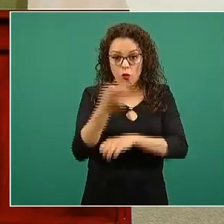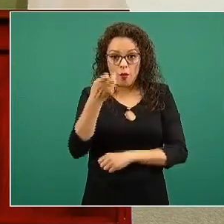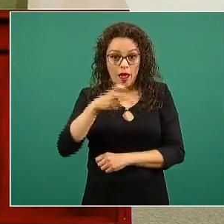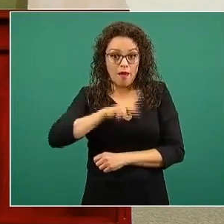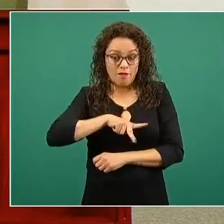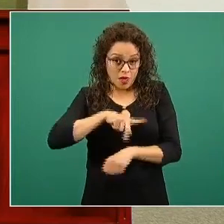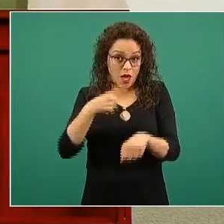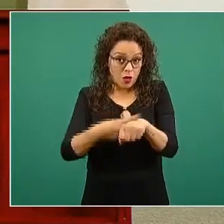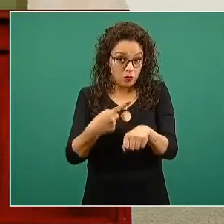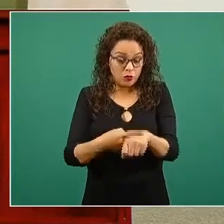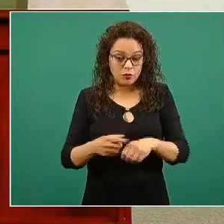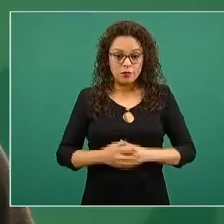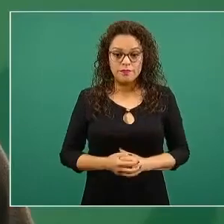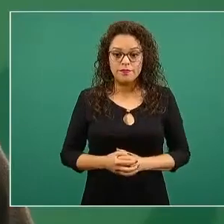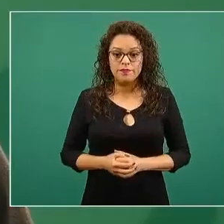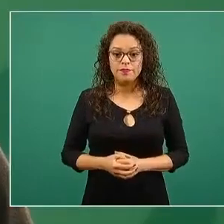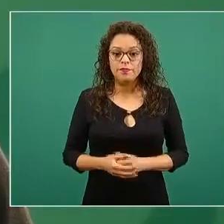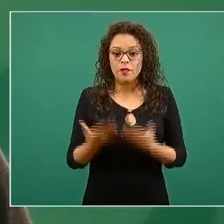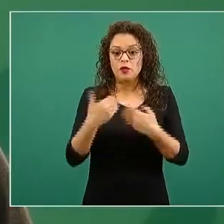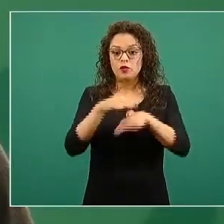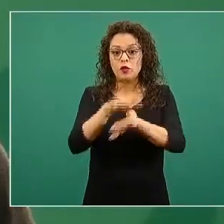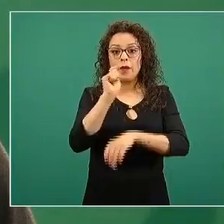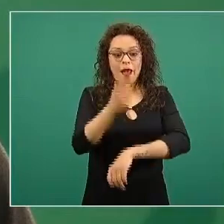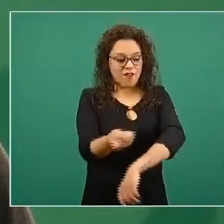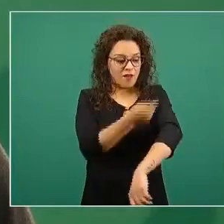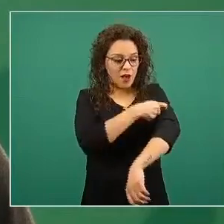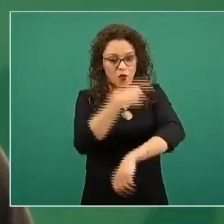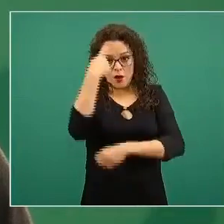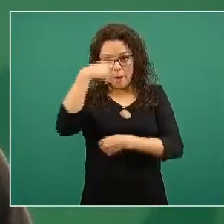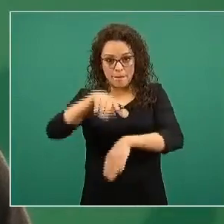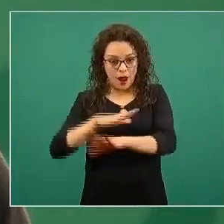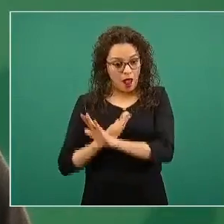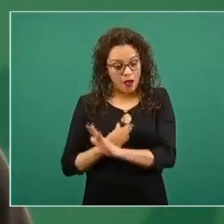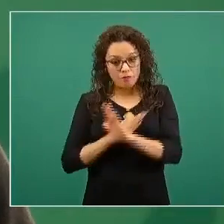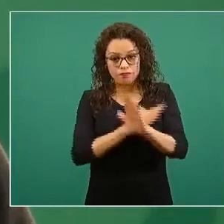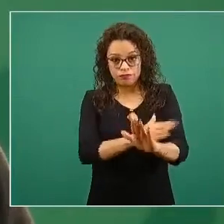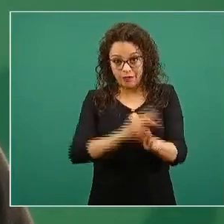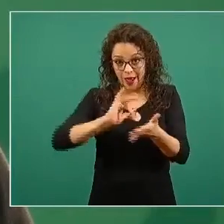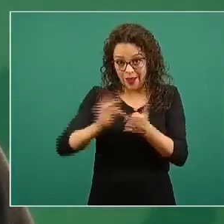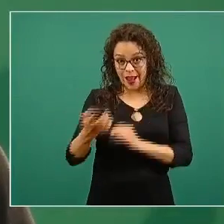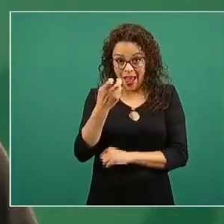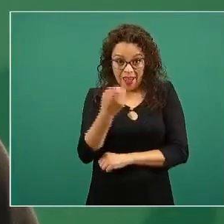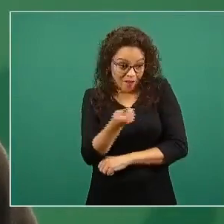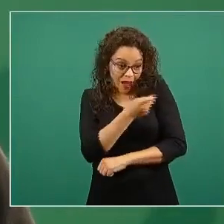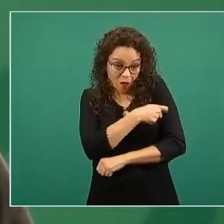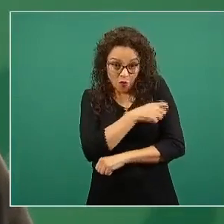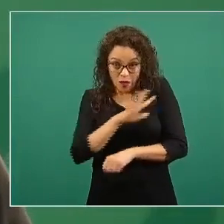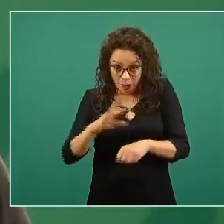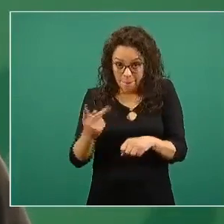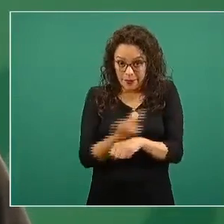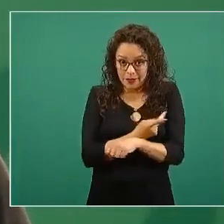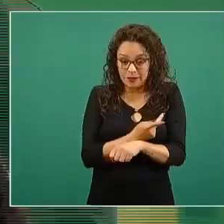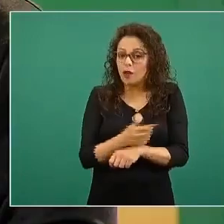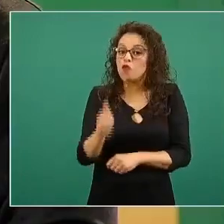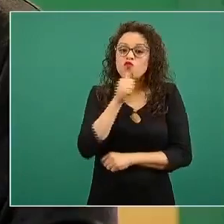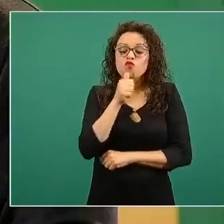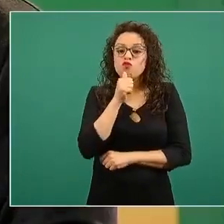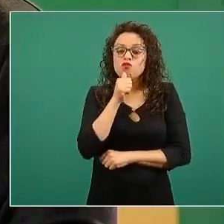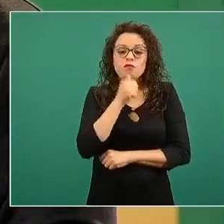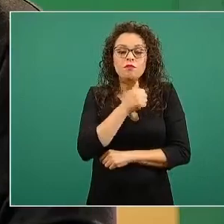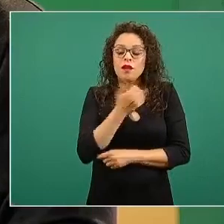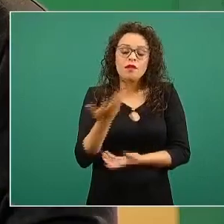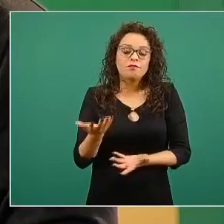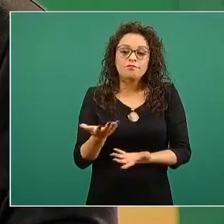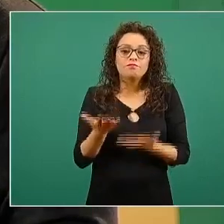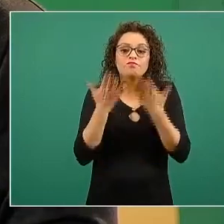o sea, en este caso, la generación de la inmunidad a través de la vacunación, no tenemos todavía esa información,